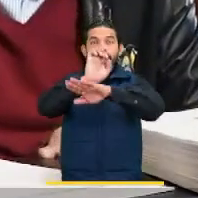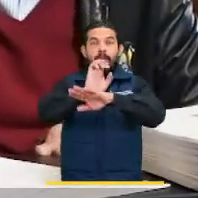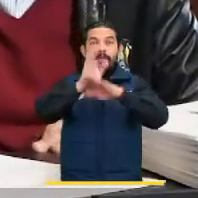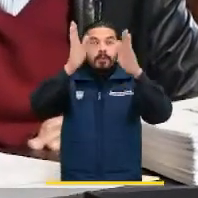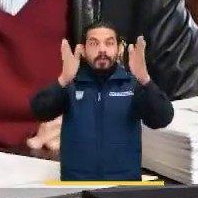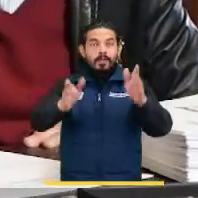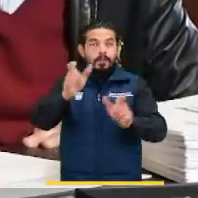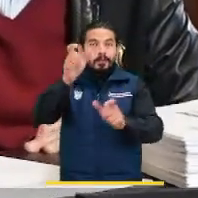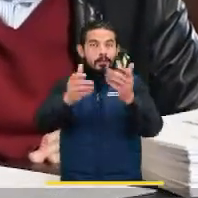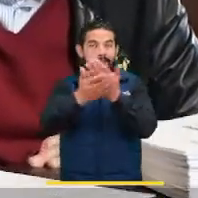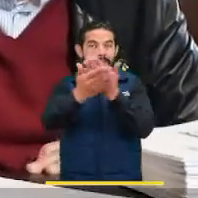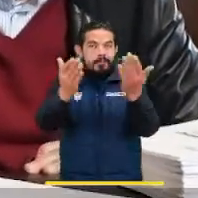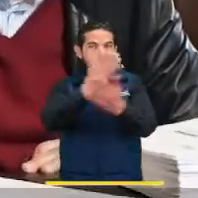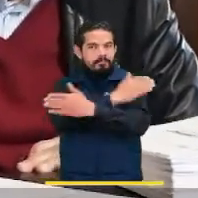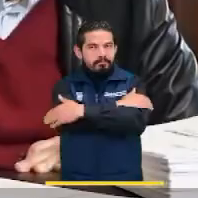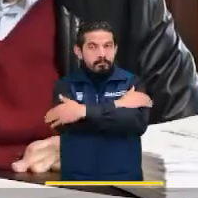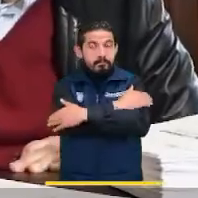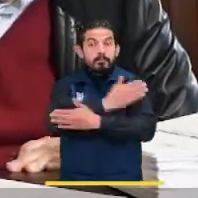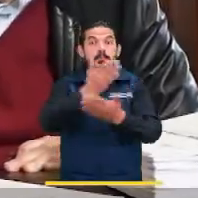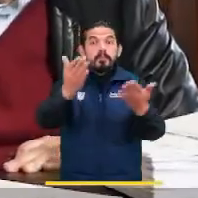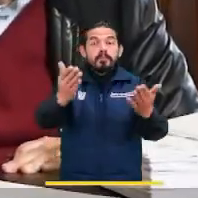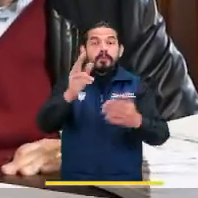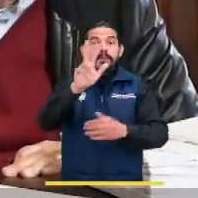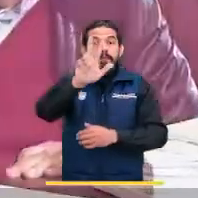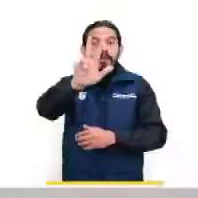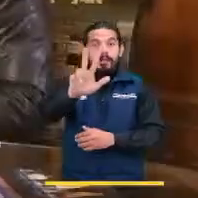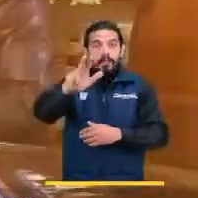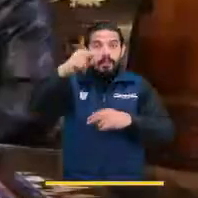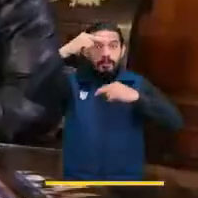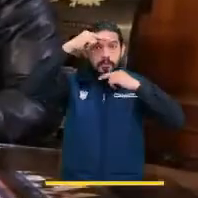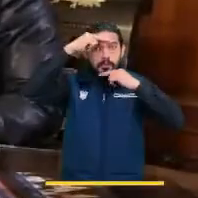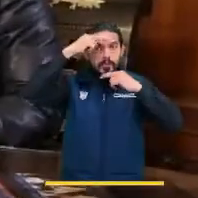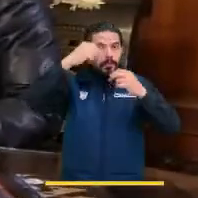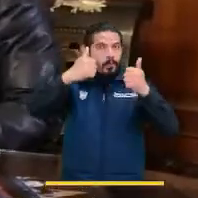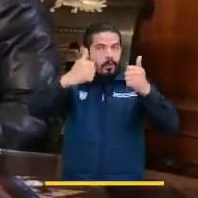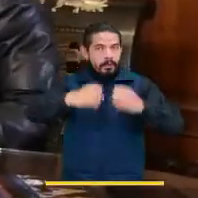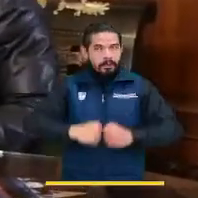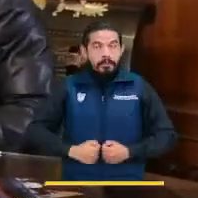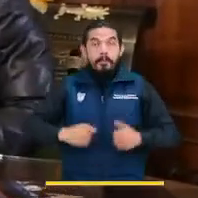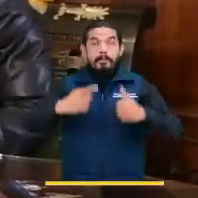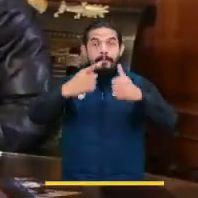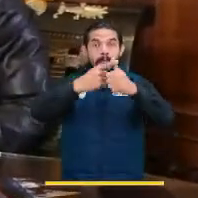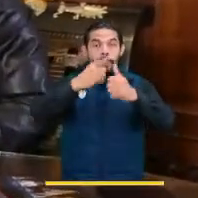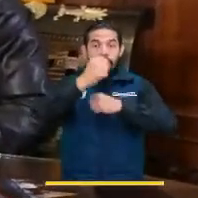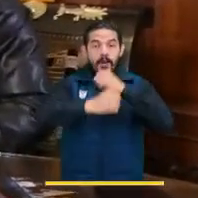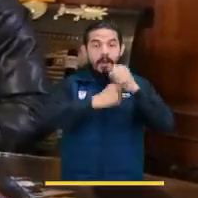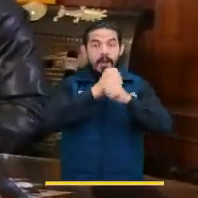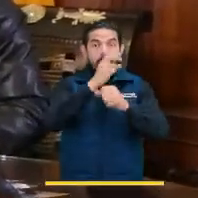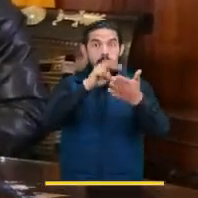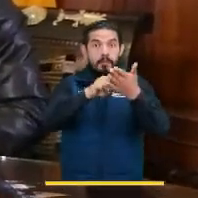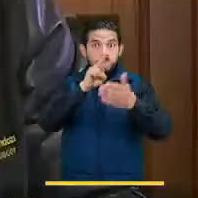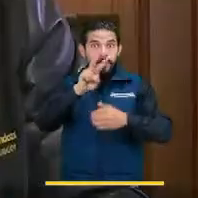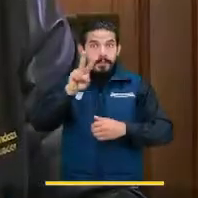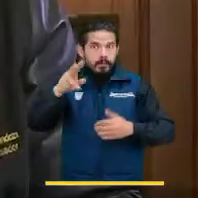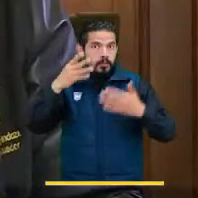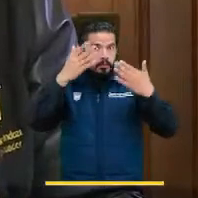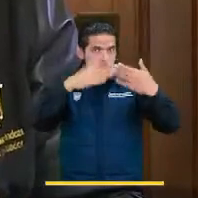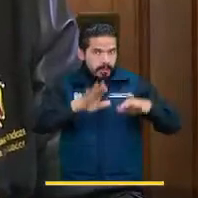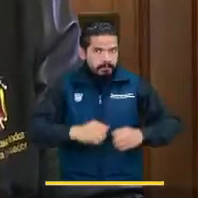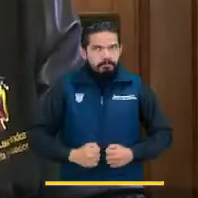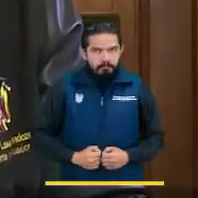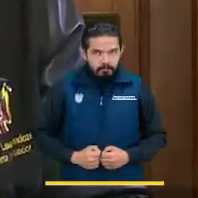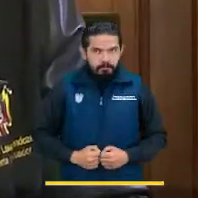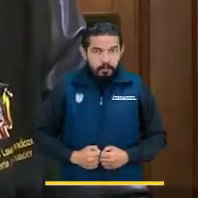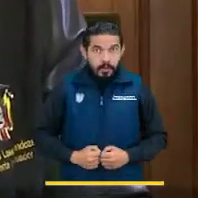ecuatorianos, tres buenas noticias. Primero, cerramos el año 2022 con